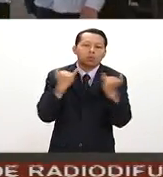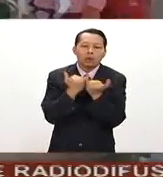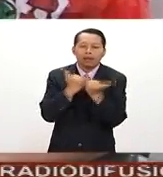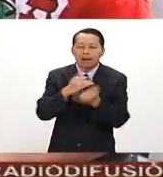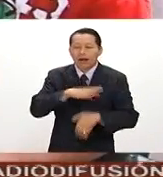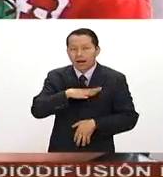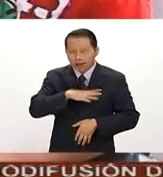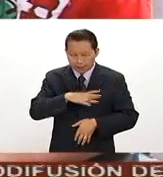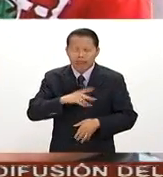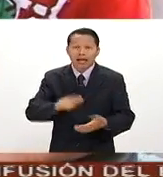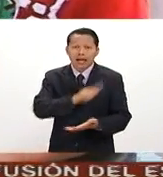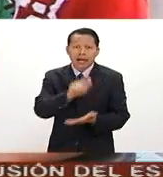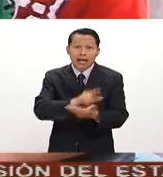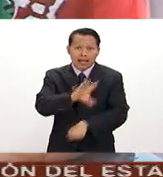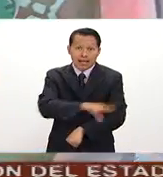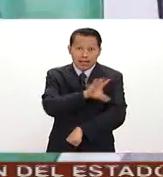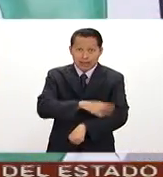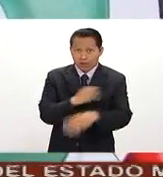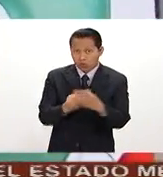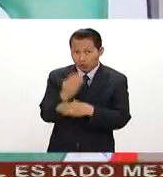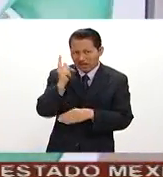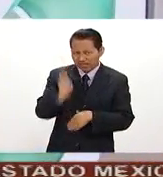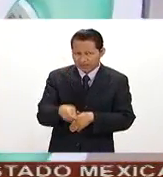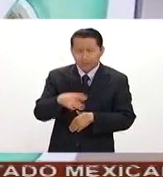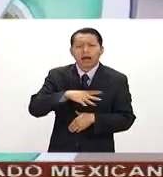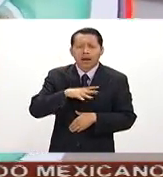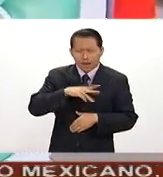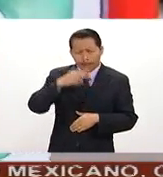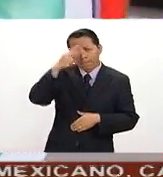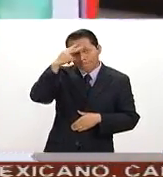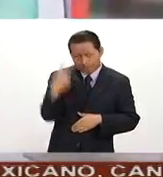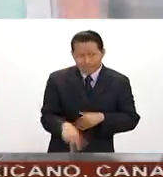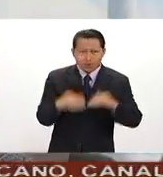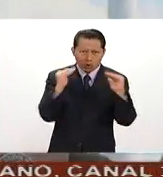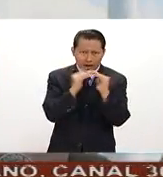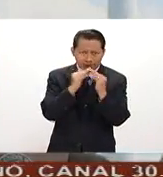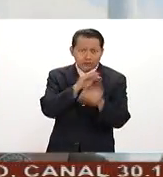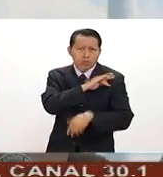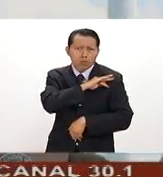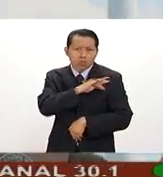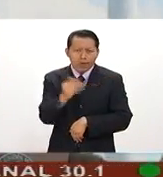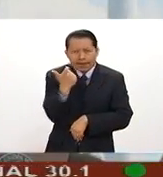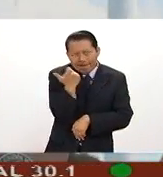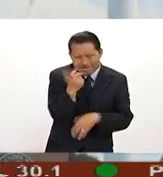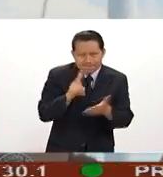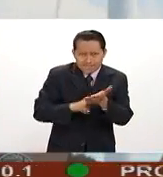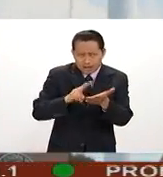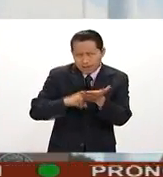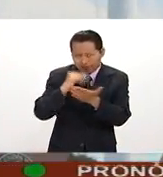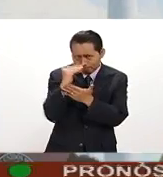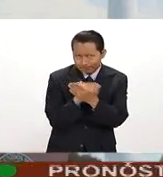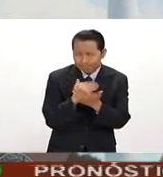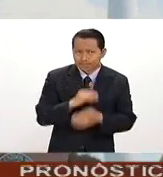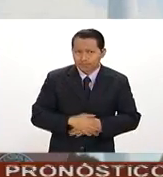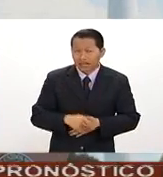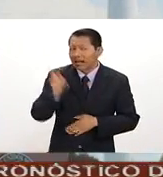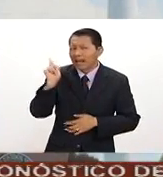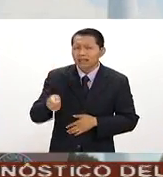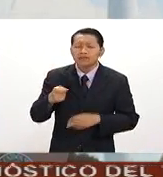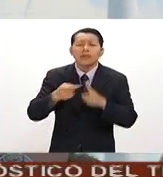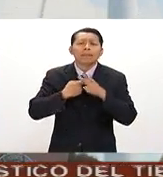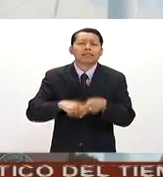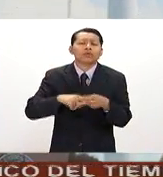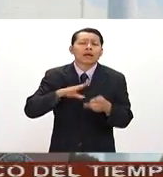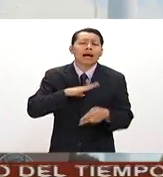energética es una menor tarifa eléctrica para la mayoría de los hogares mexicanos. En términos reales, desde que entró en vigor